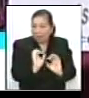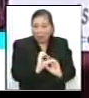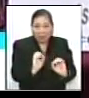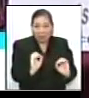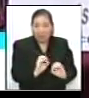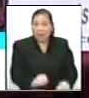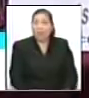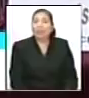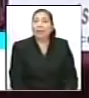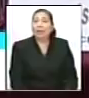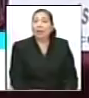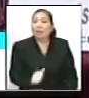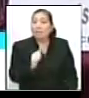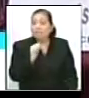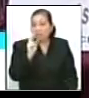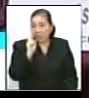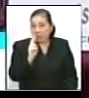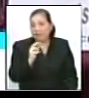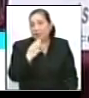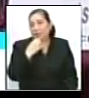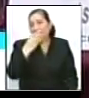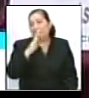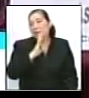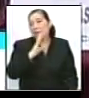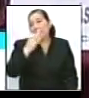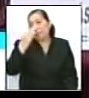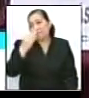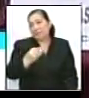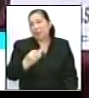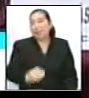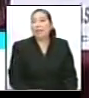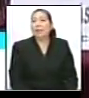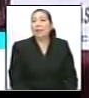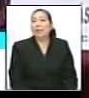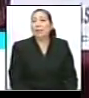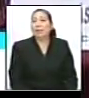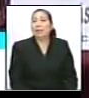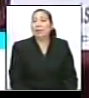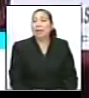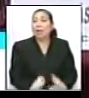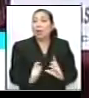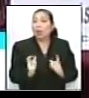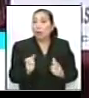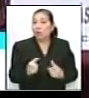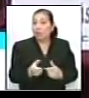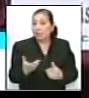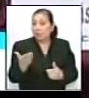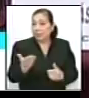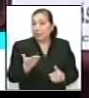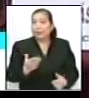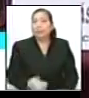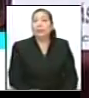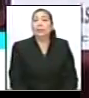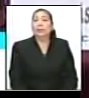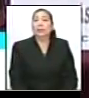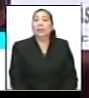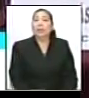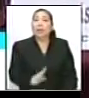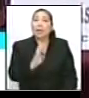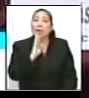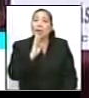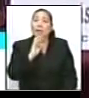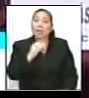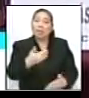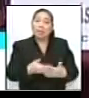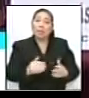lo que habría faltado a la verdad. Posteriormente, como candidata a congresista, consignó en su declaración jurada